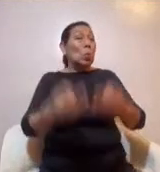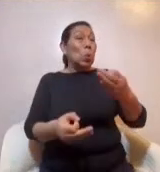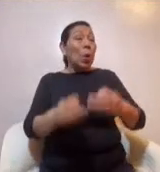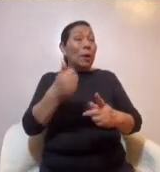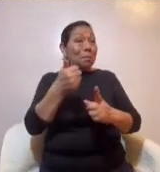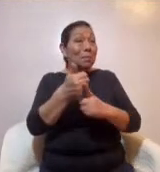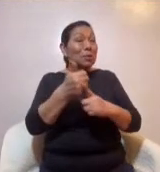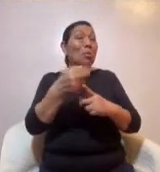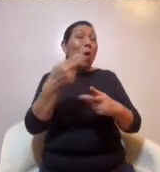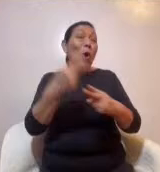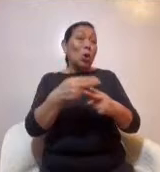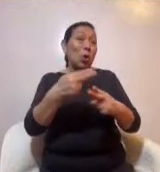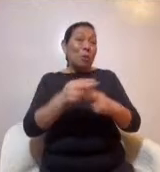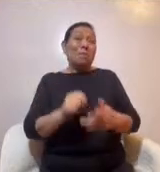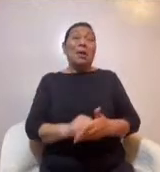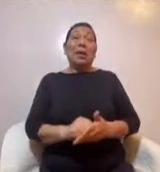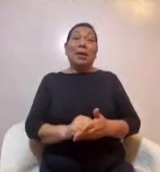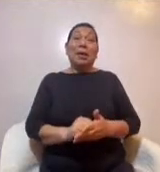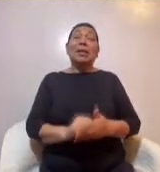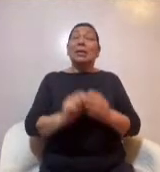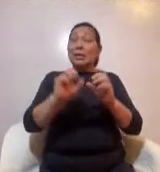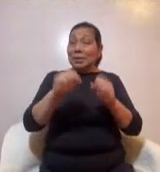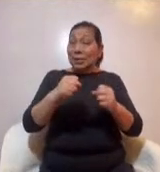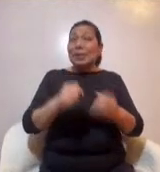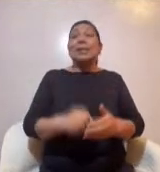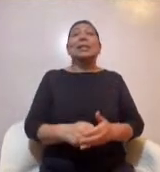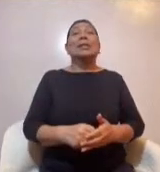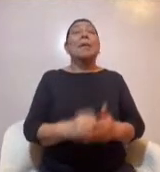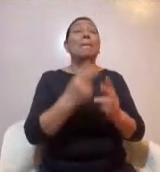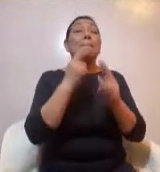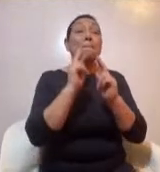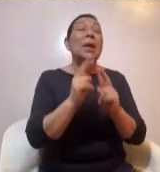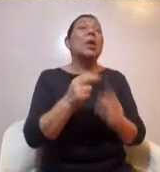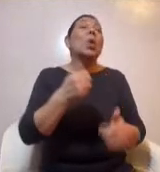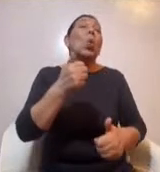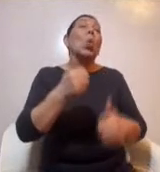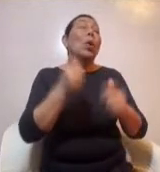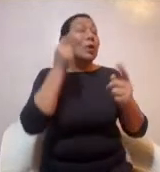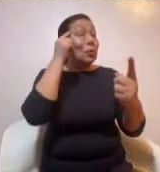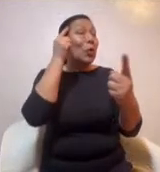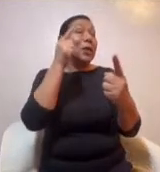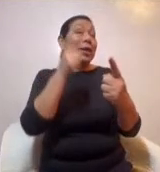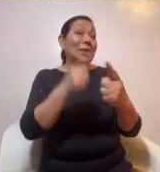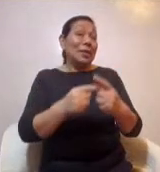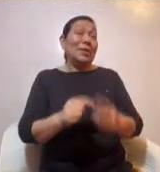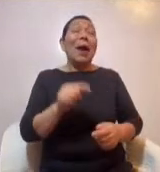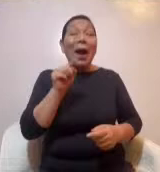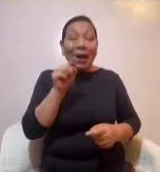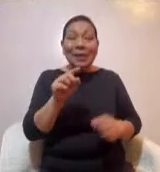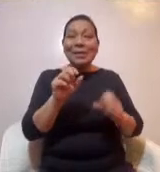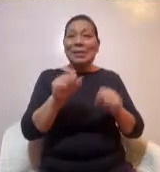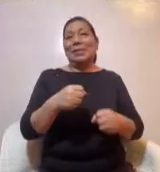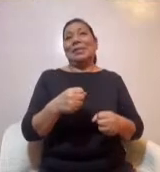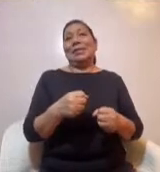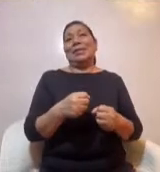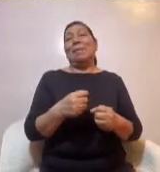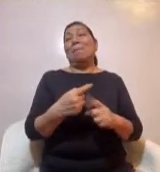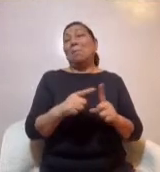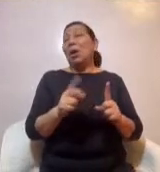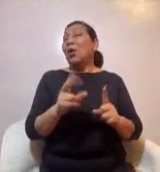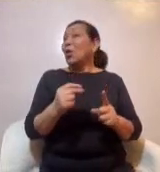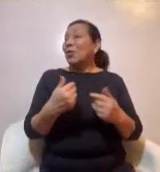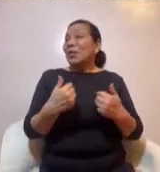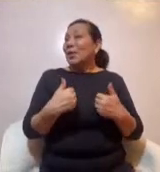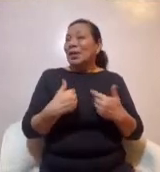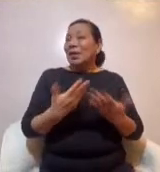la sentencia, y el mismo nombre de la operación efectivamente determina cuál era el objetivo, ¿no? Entonces, ahí efectivamente a